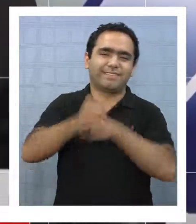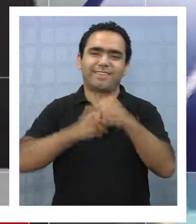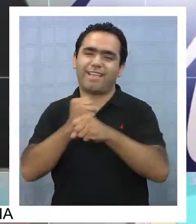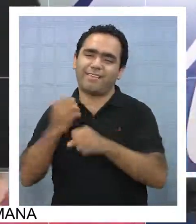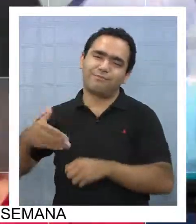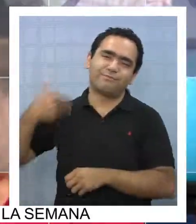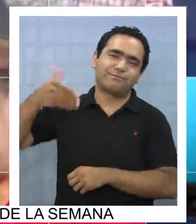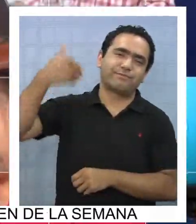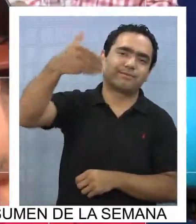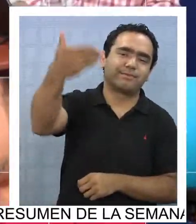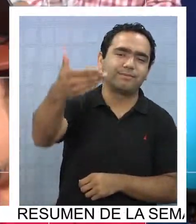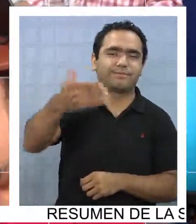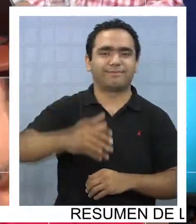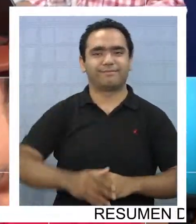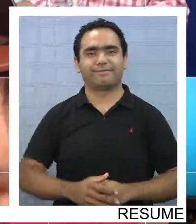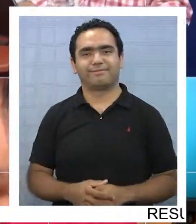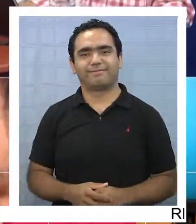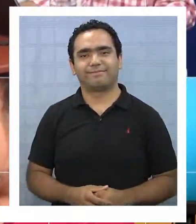más.